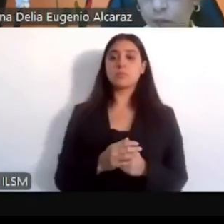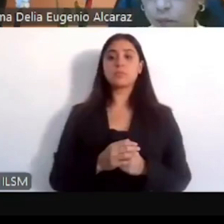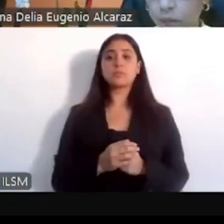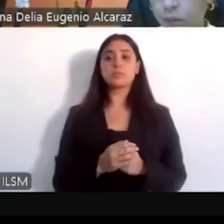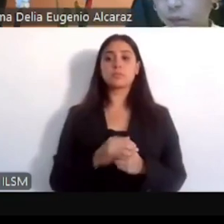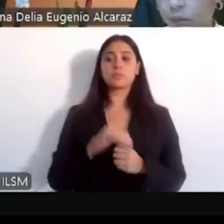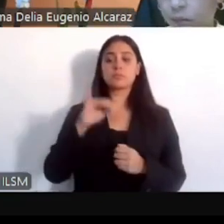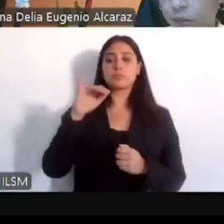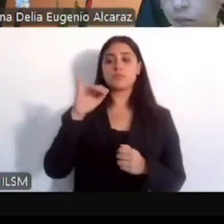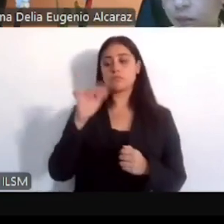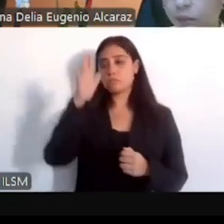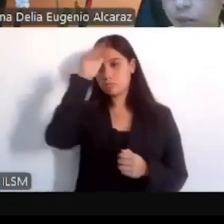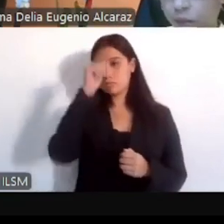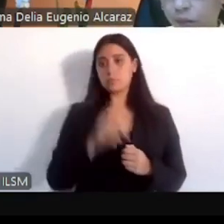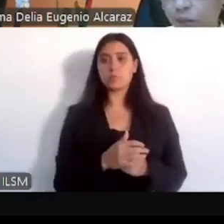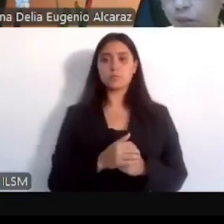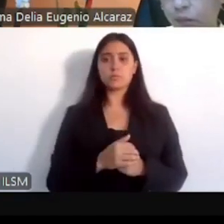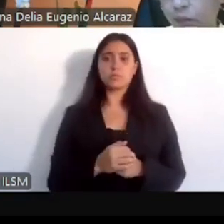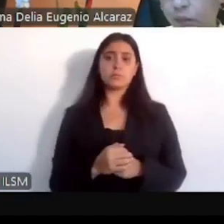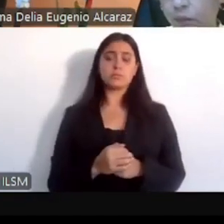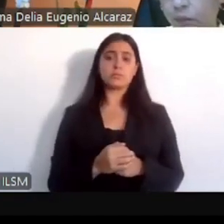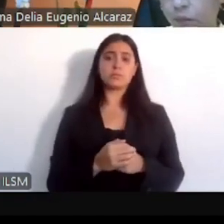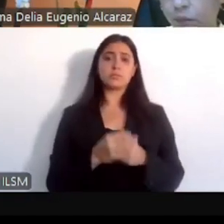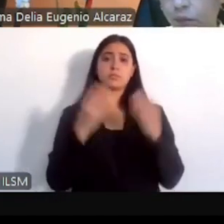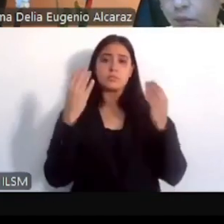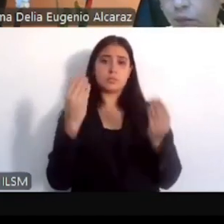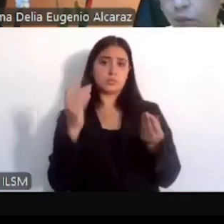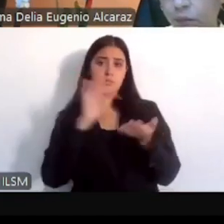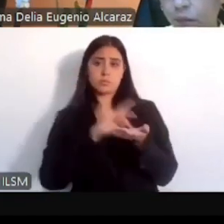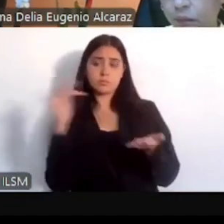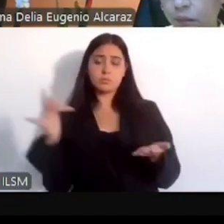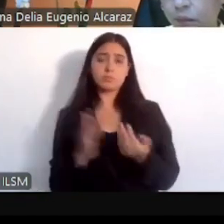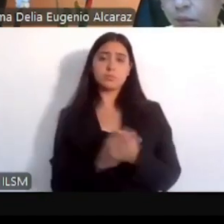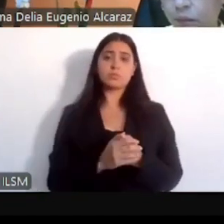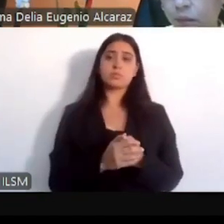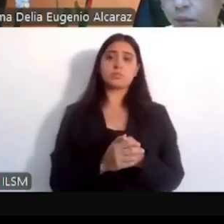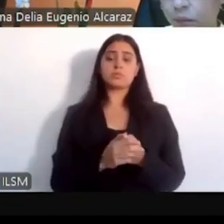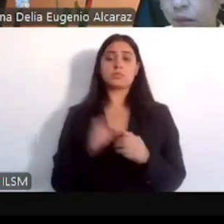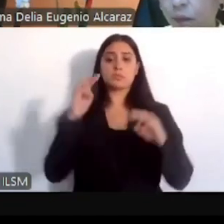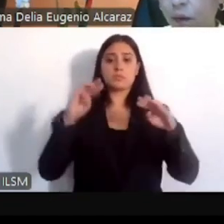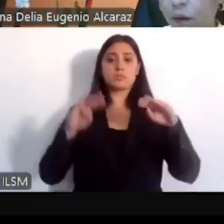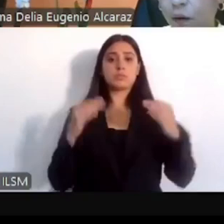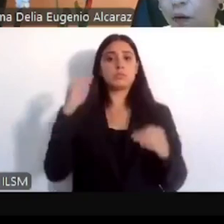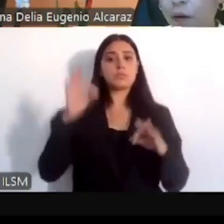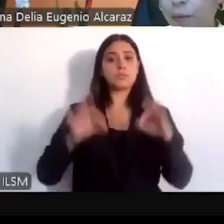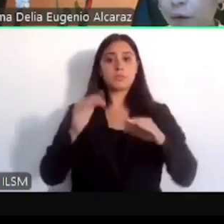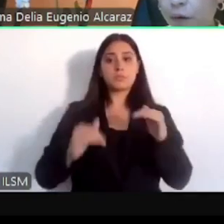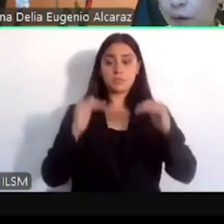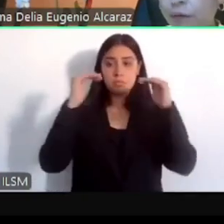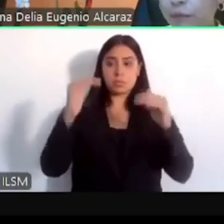es mi proyecto Gracias magistrado magistrada Eugenio